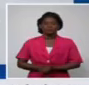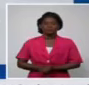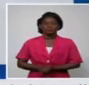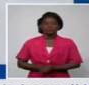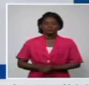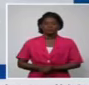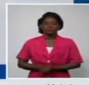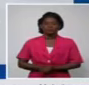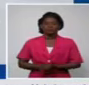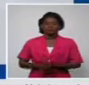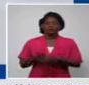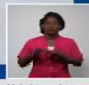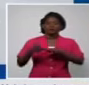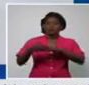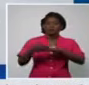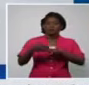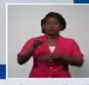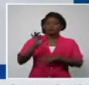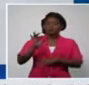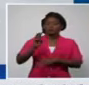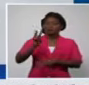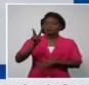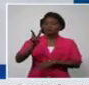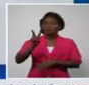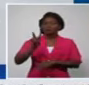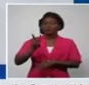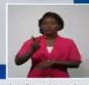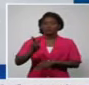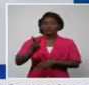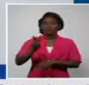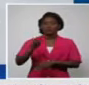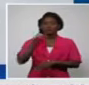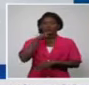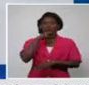de Panamá, Perú y Uruguay un